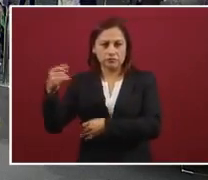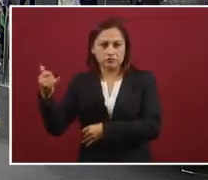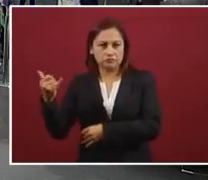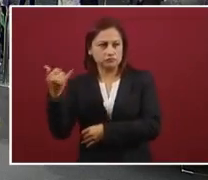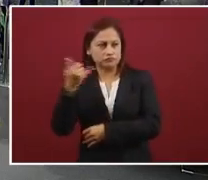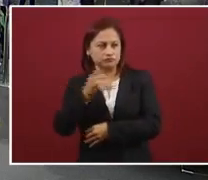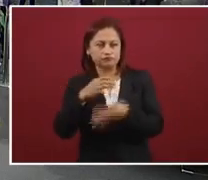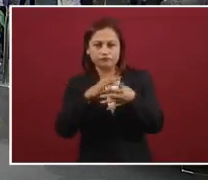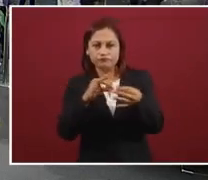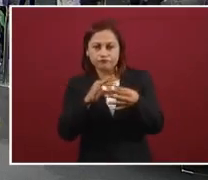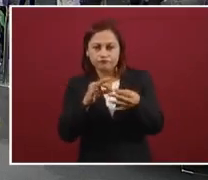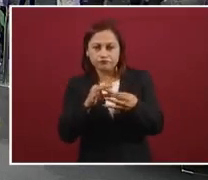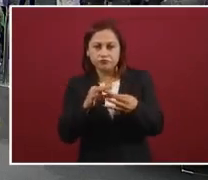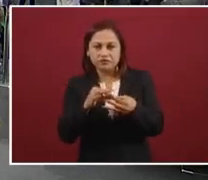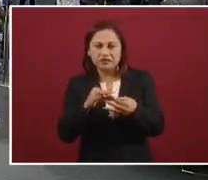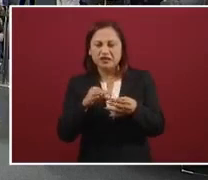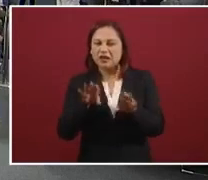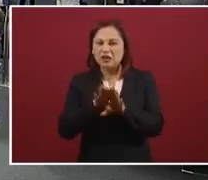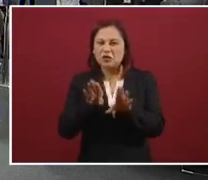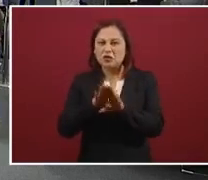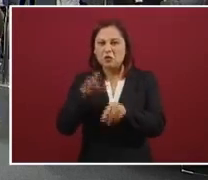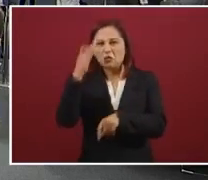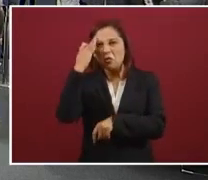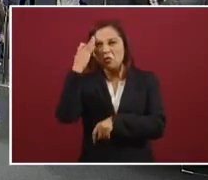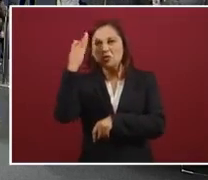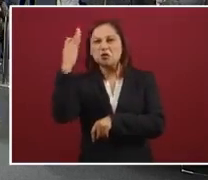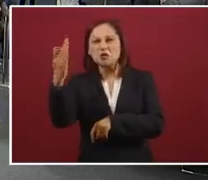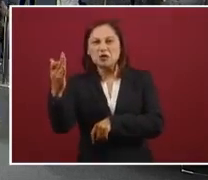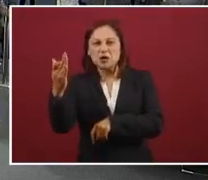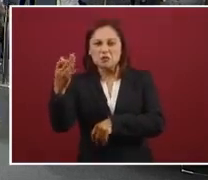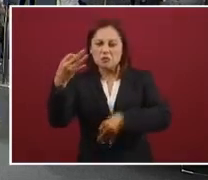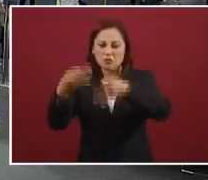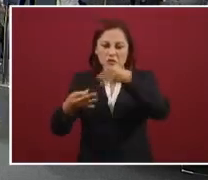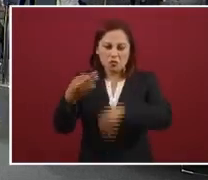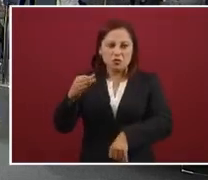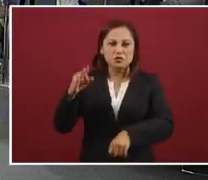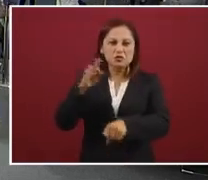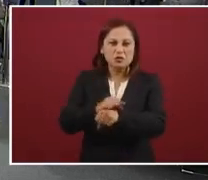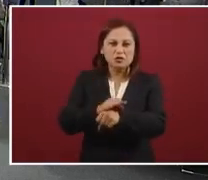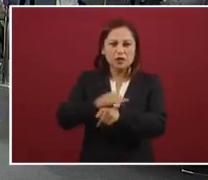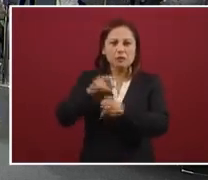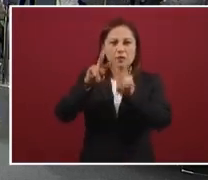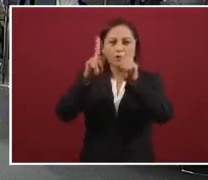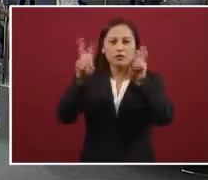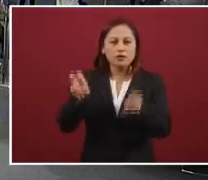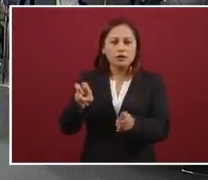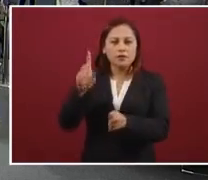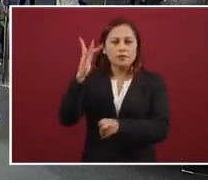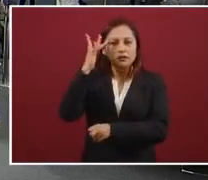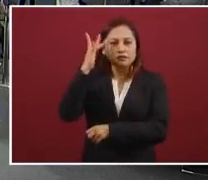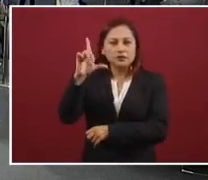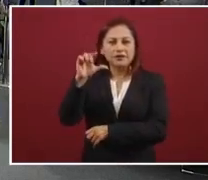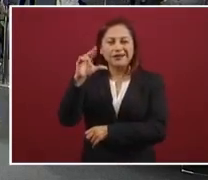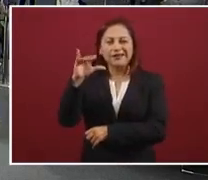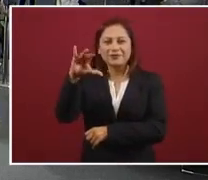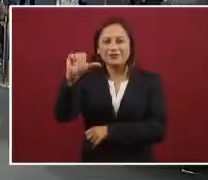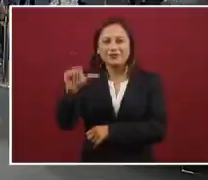tiempo podría tomarse resolver este tema de los amparos en Santa Lucía, en el caso de Santa Lucía. Pues